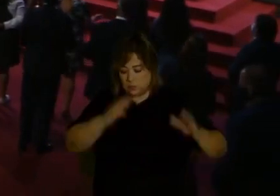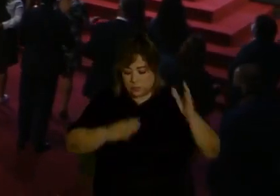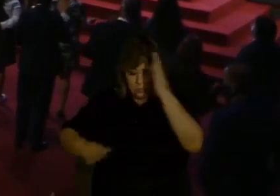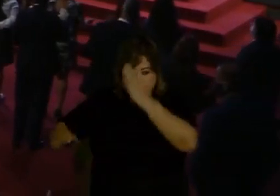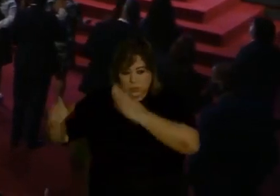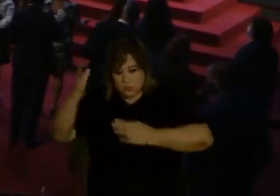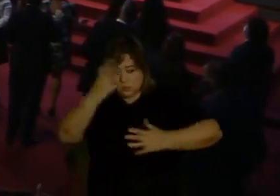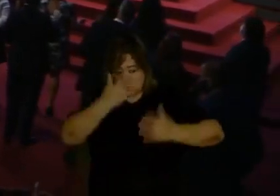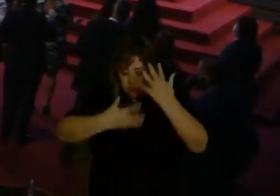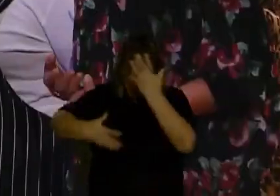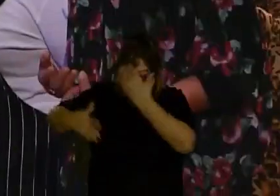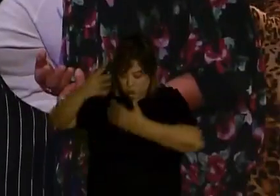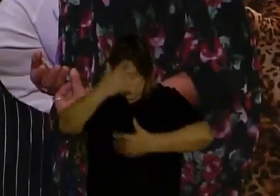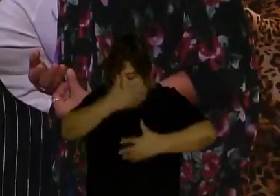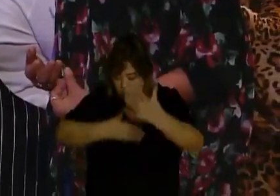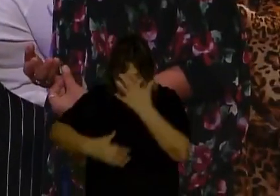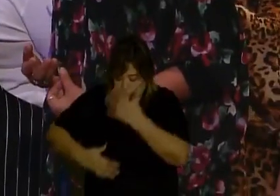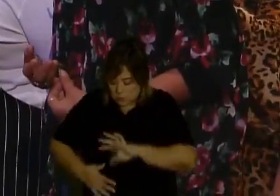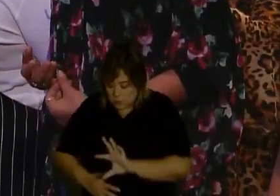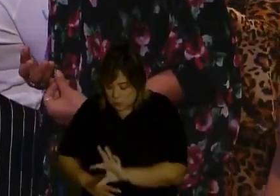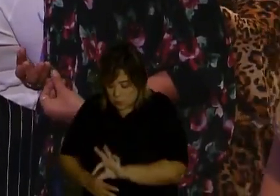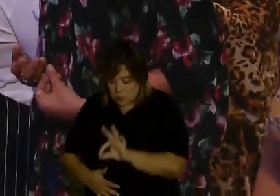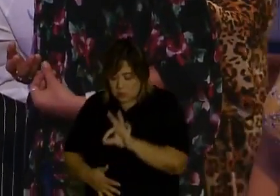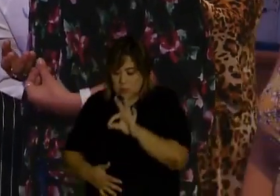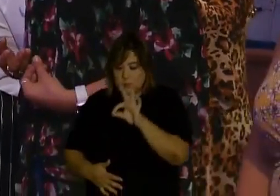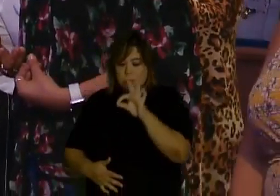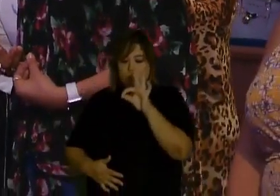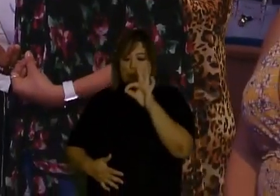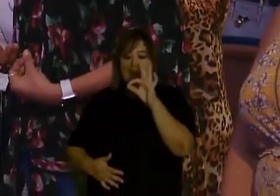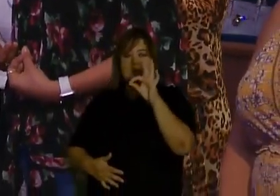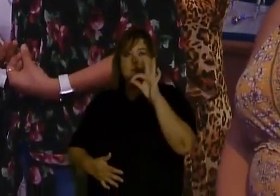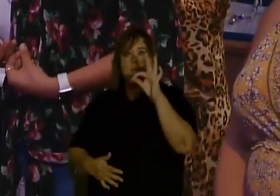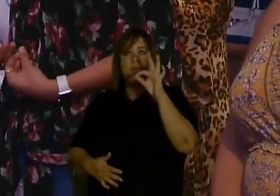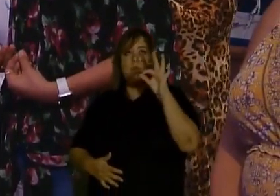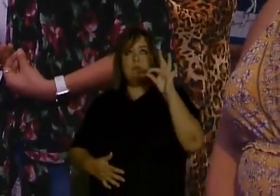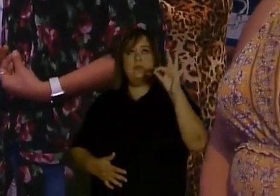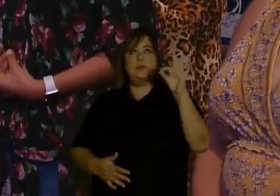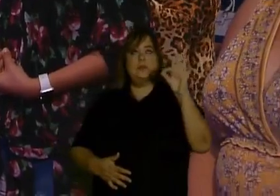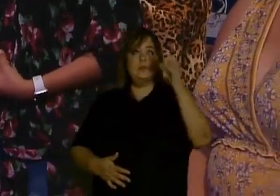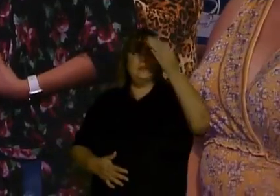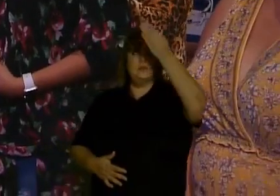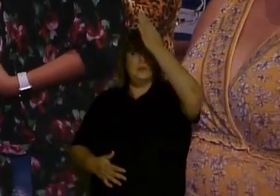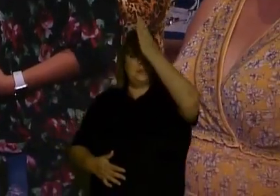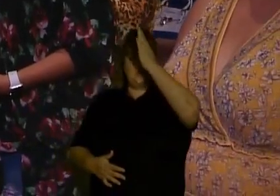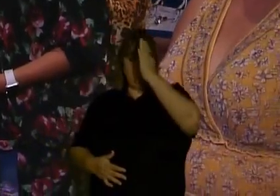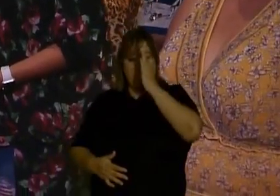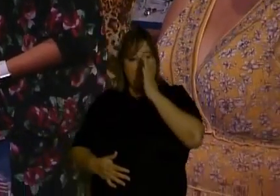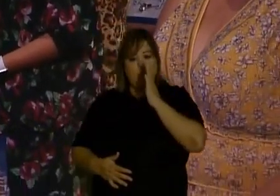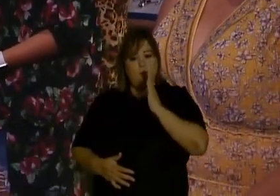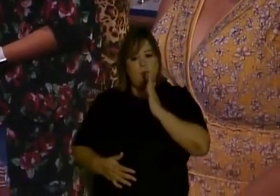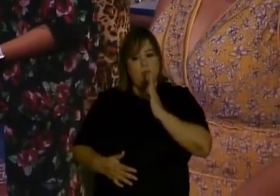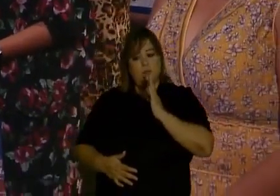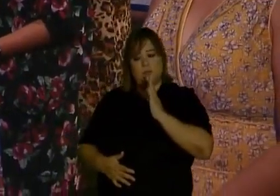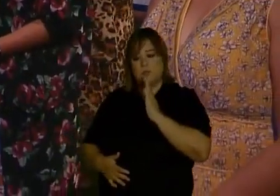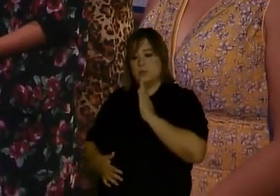salvar. Todavía hay almas que salvar. Hay almas que salvar. Alcánzame.